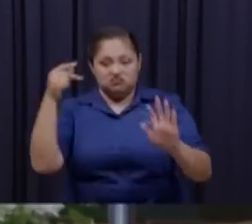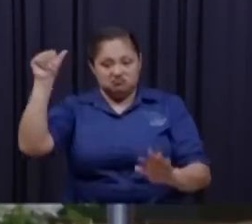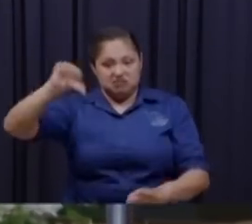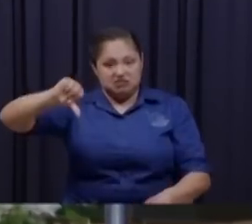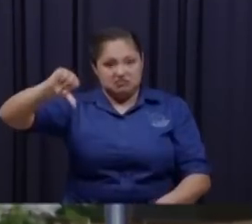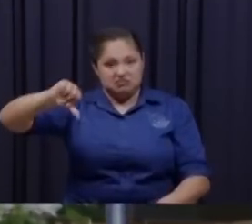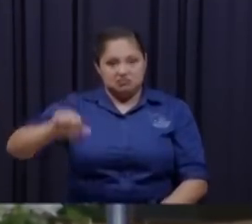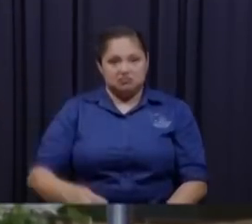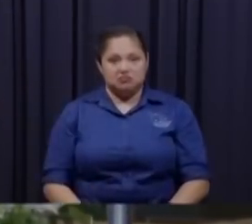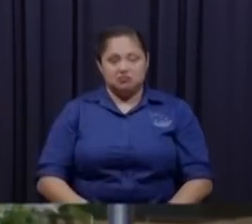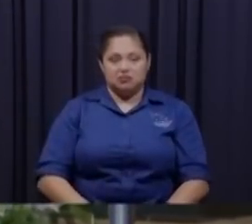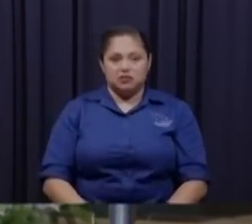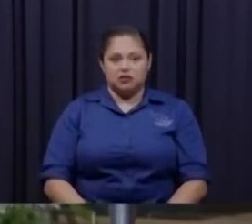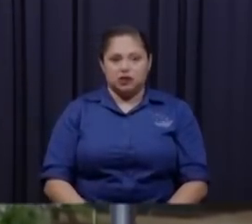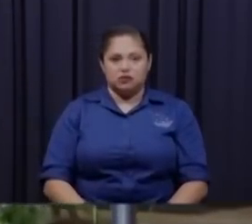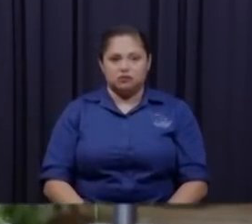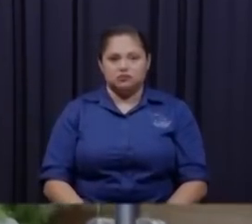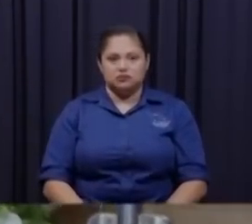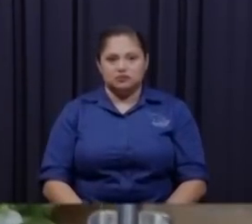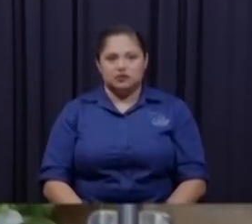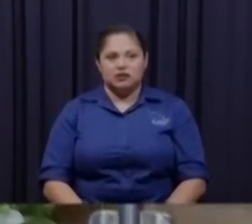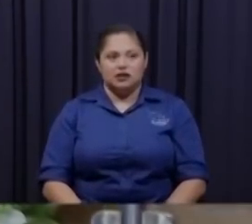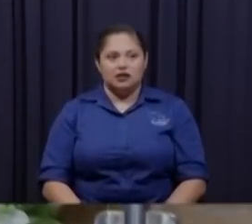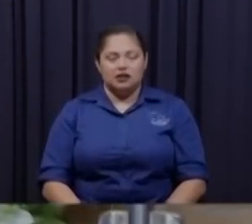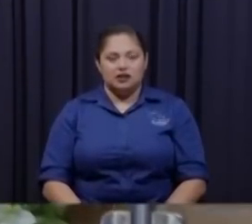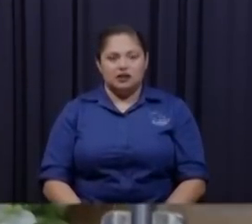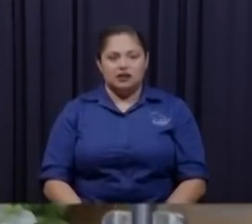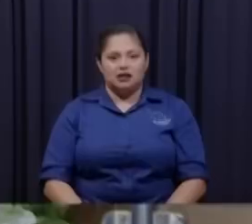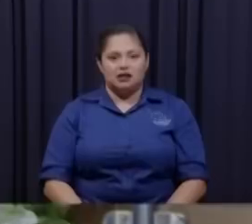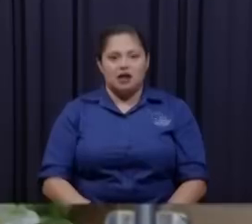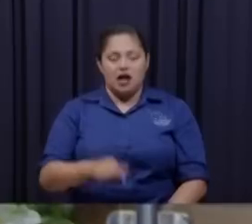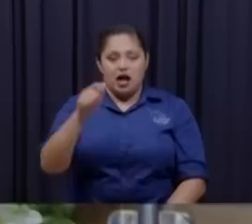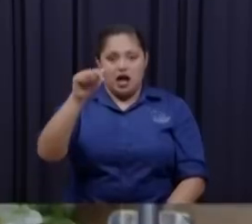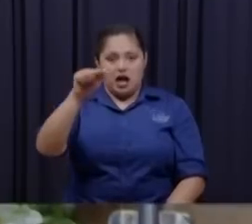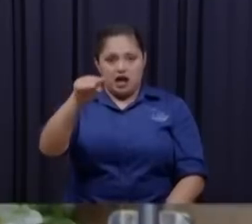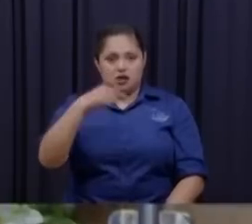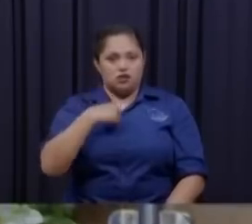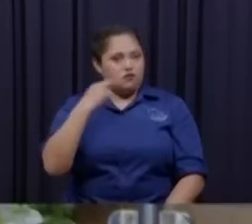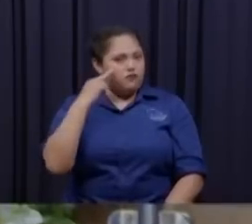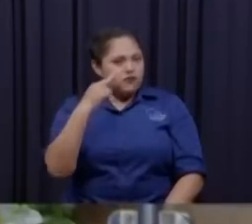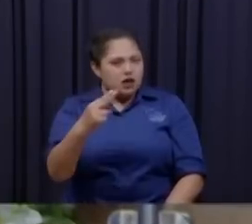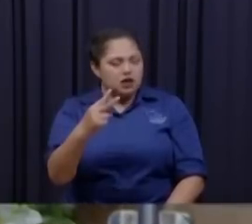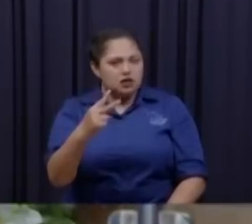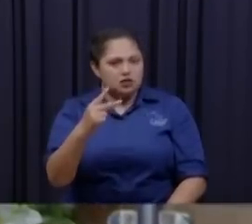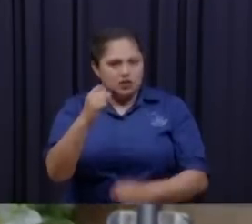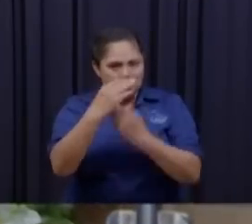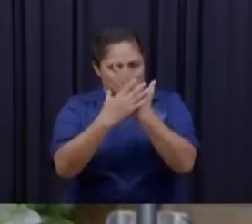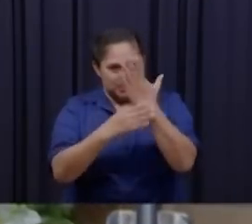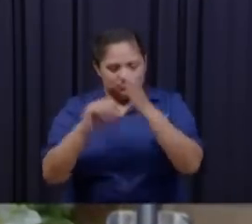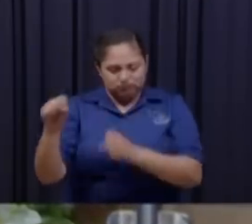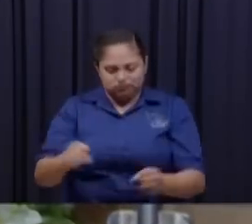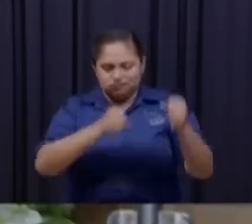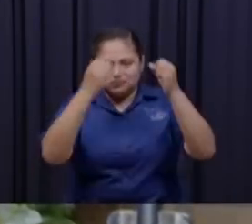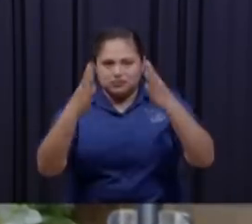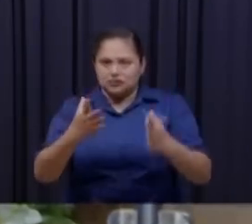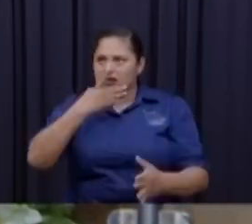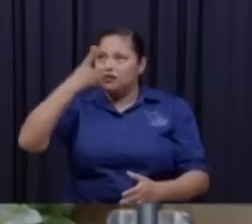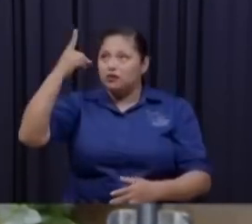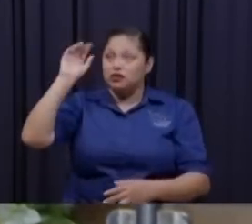maldición. Ahora, ahí yo todavía veo la mano poderosa de Dios en